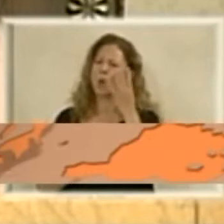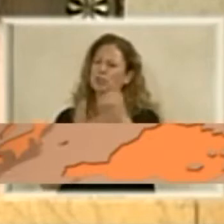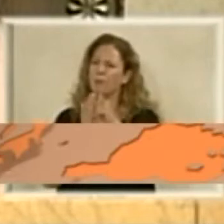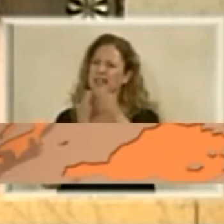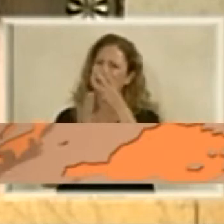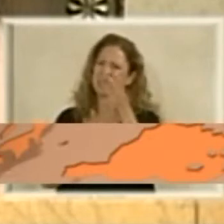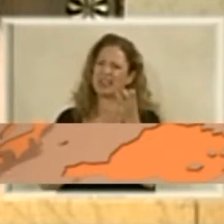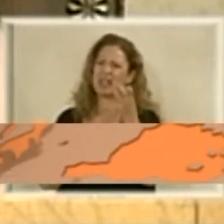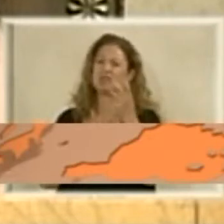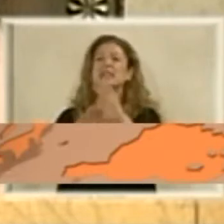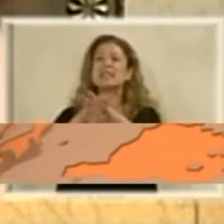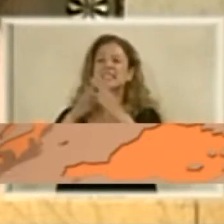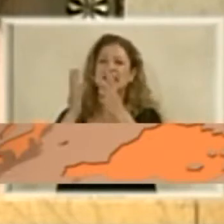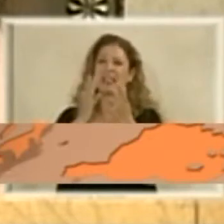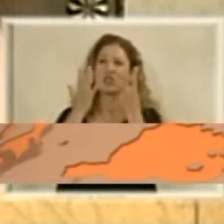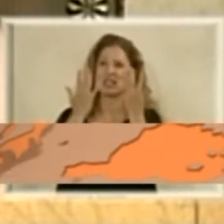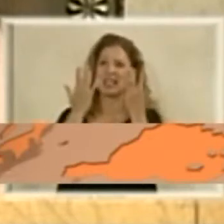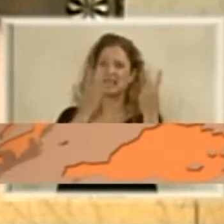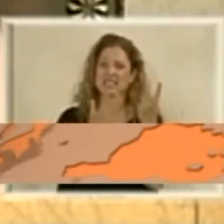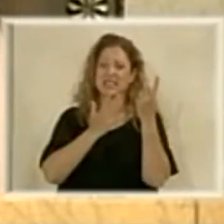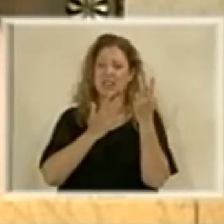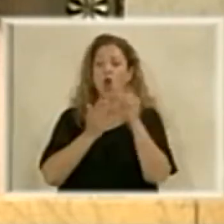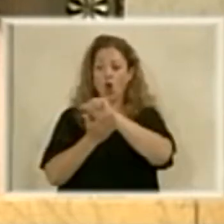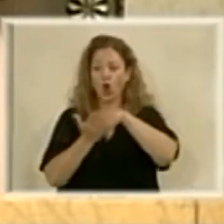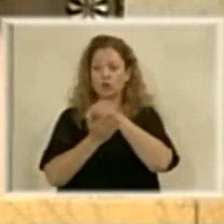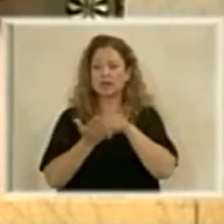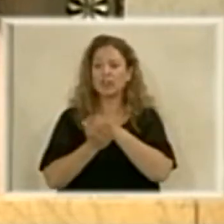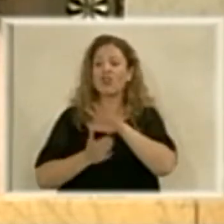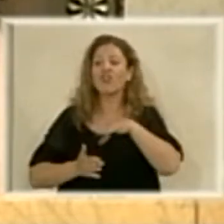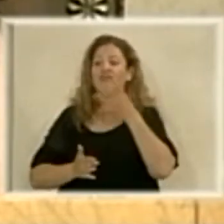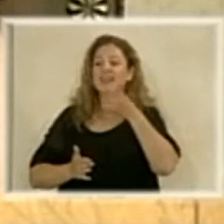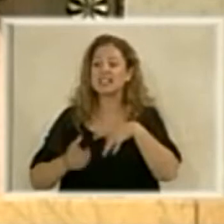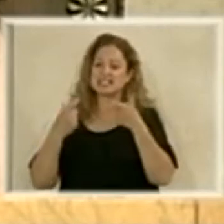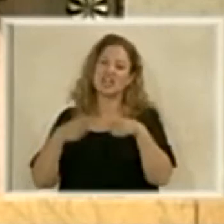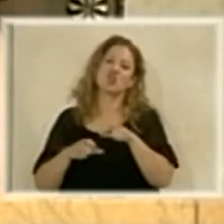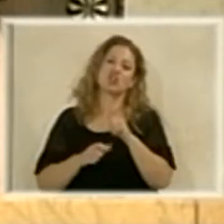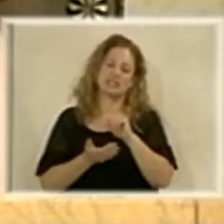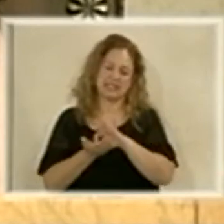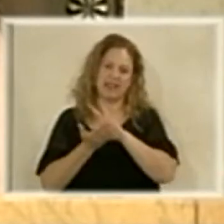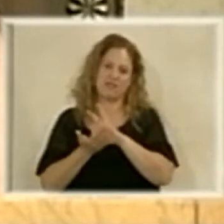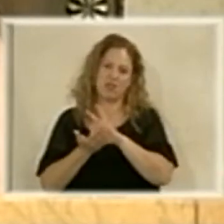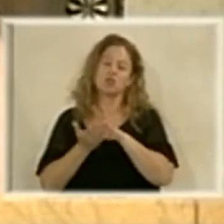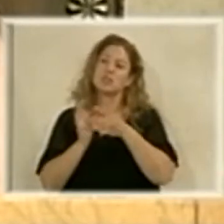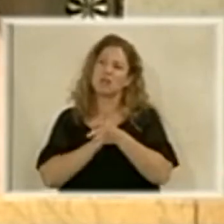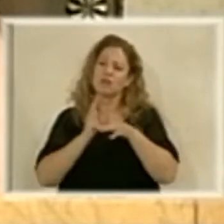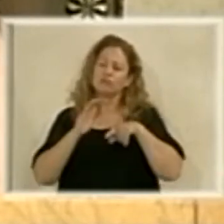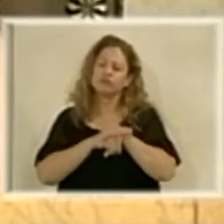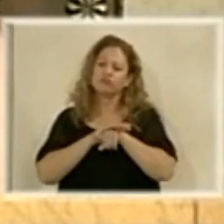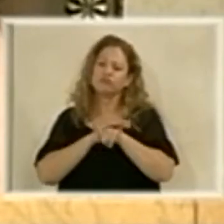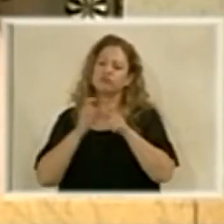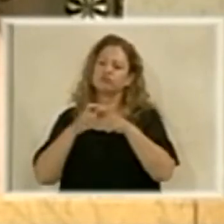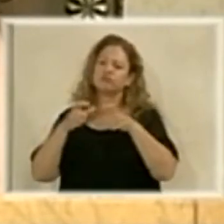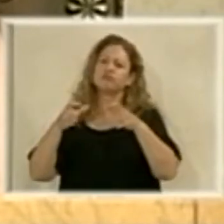4.967 contratos en Almería han sido en el sector servicio. Por lo tanto, bueno, es un sector que va en crecimiento, que